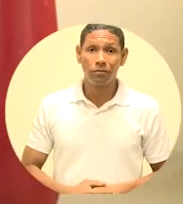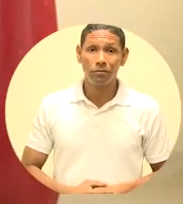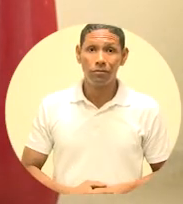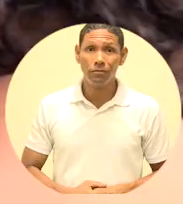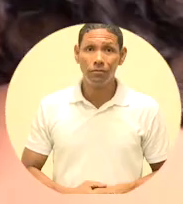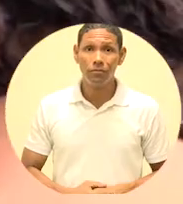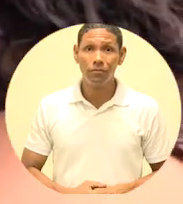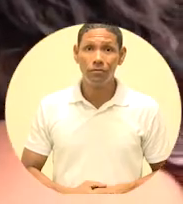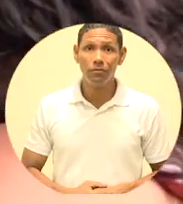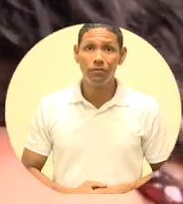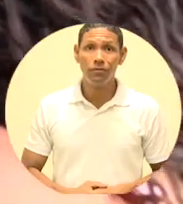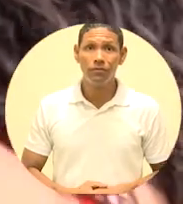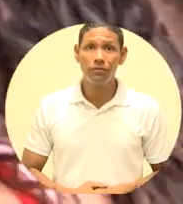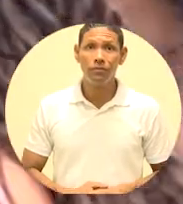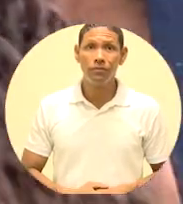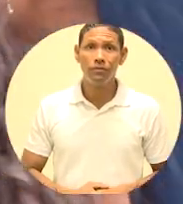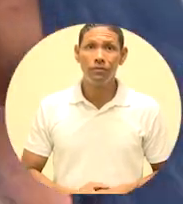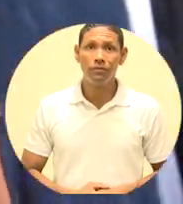participantes.